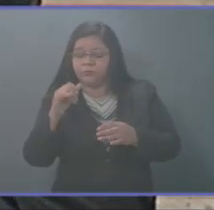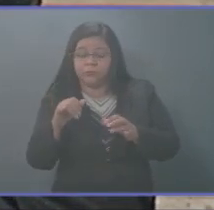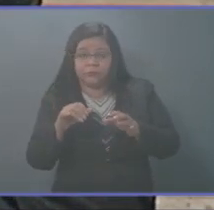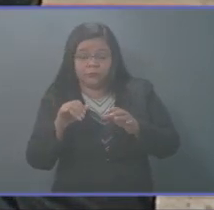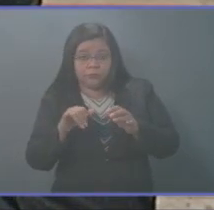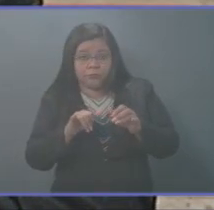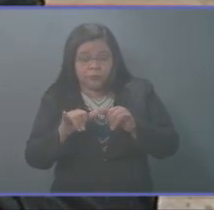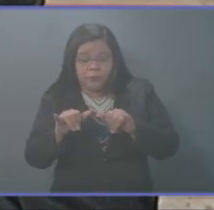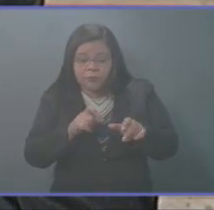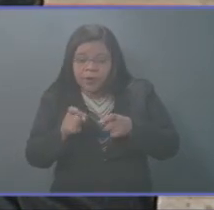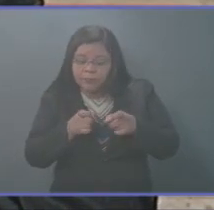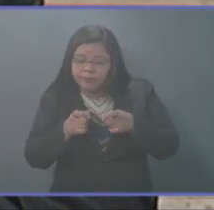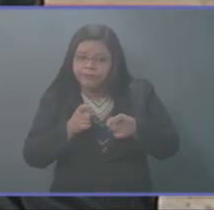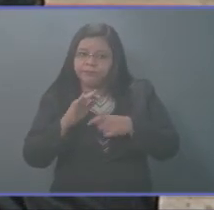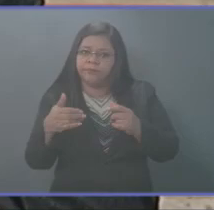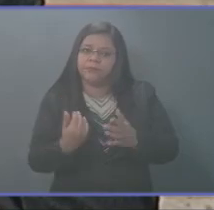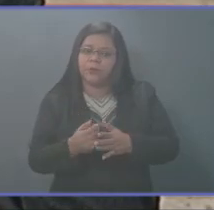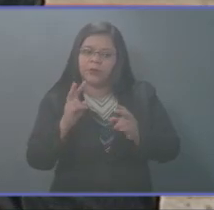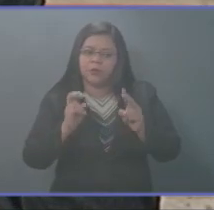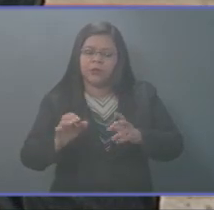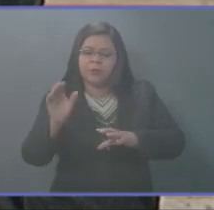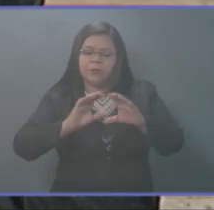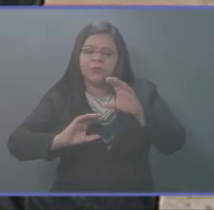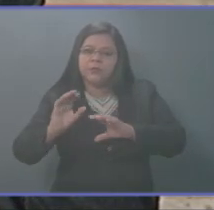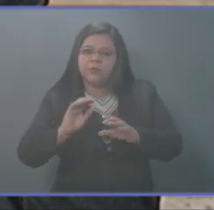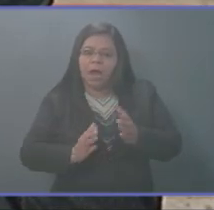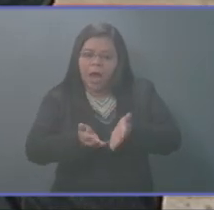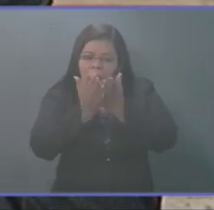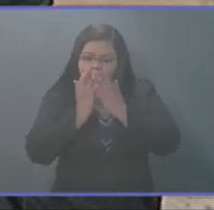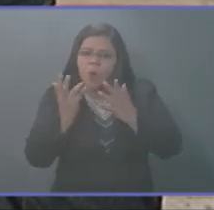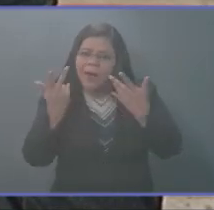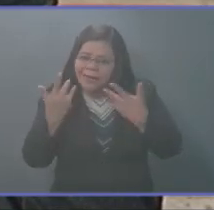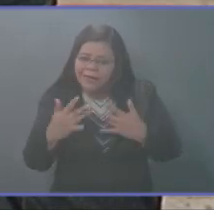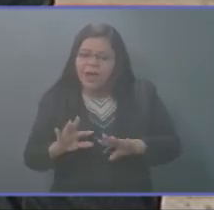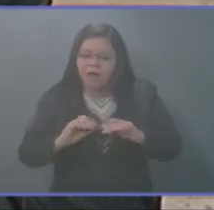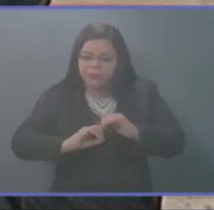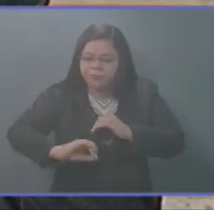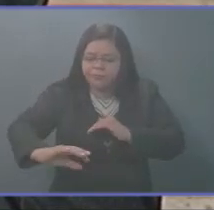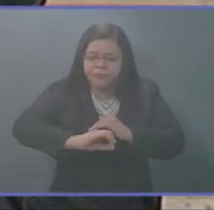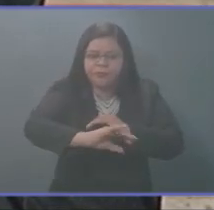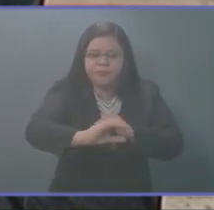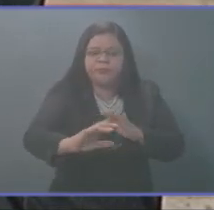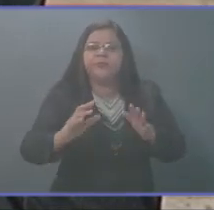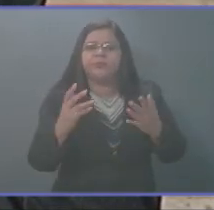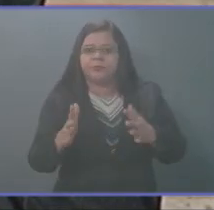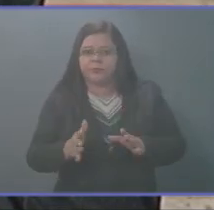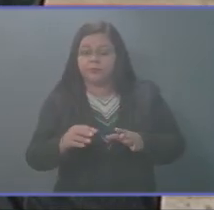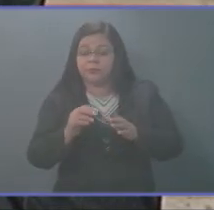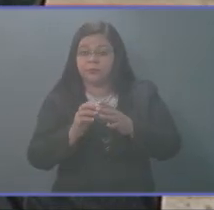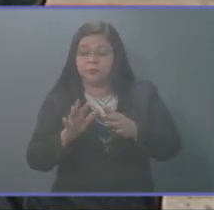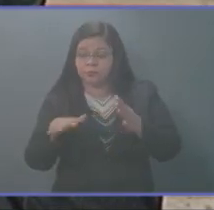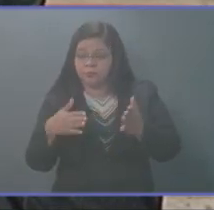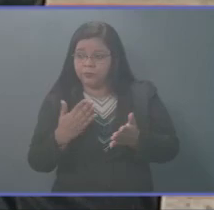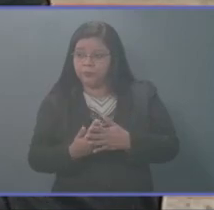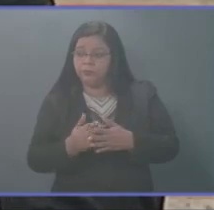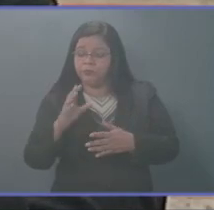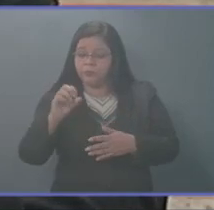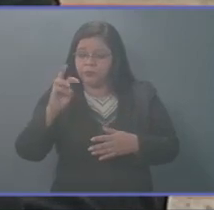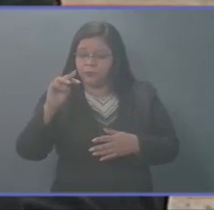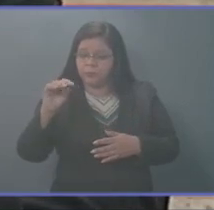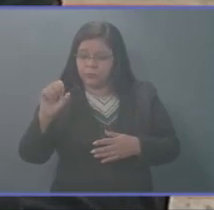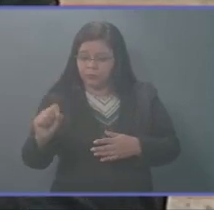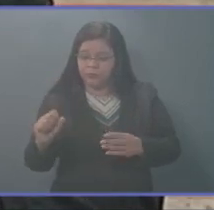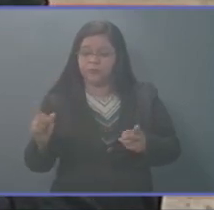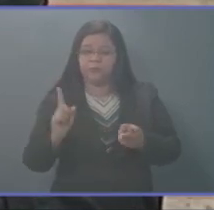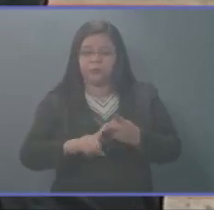mediciones científicas de aguas tratadas. Y así lo manda la guía de agua de la OMS, así lo